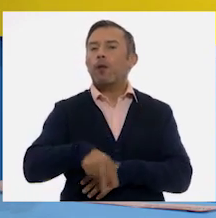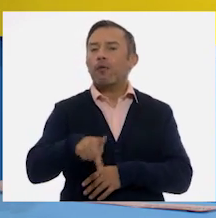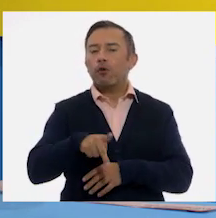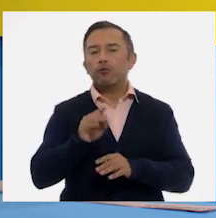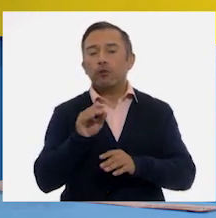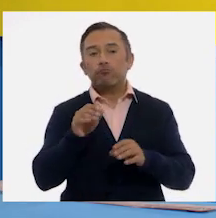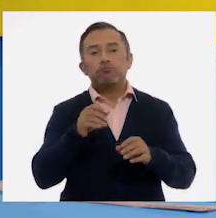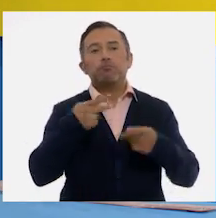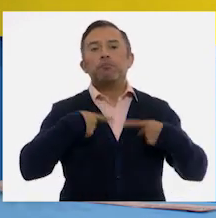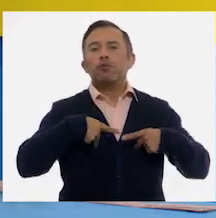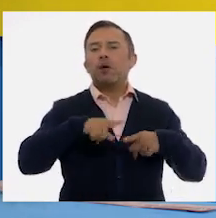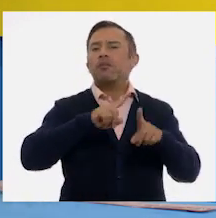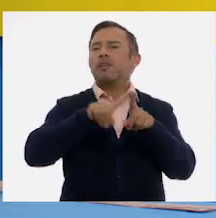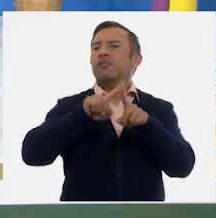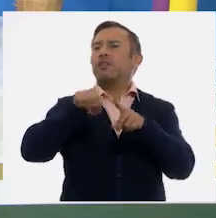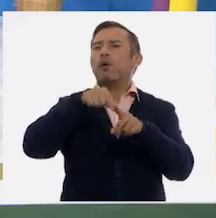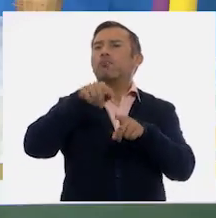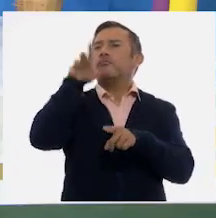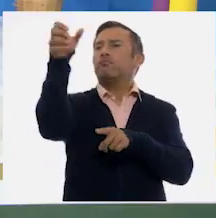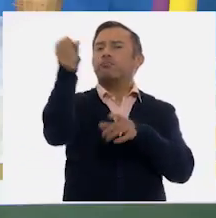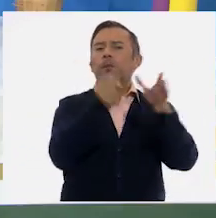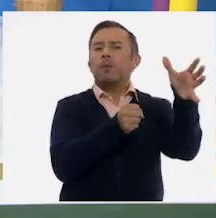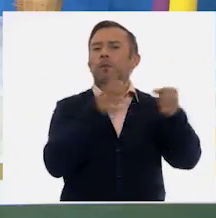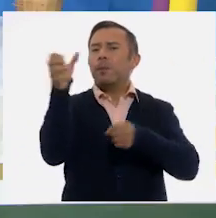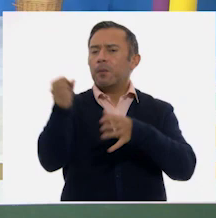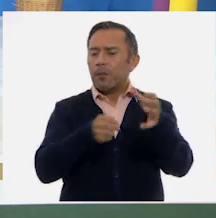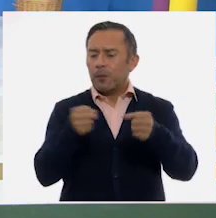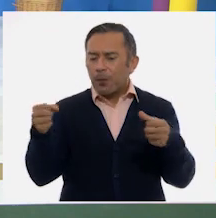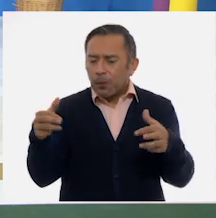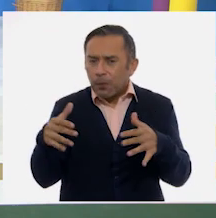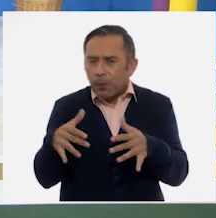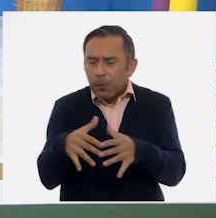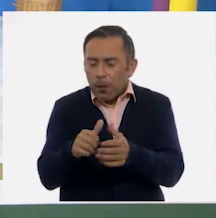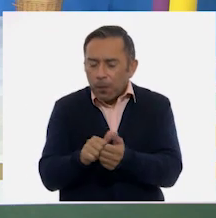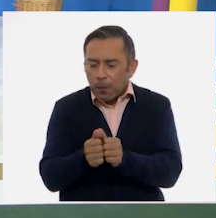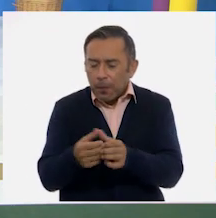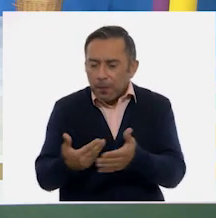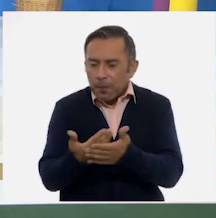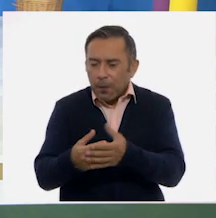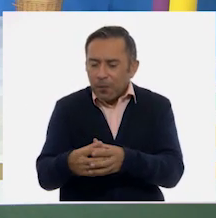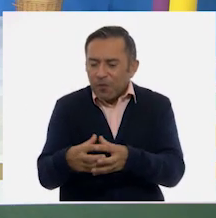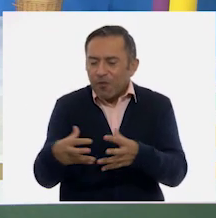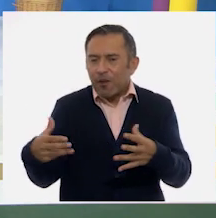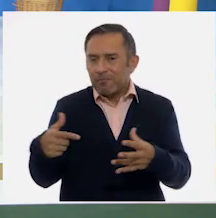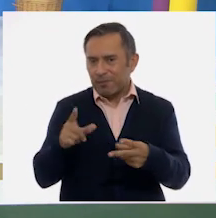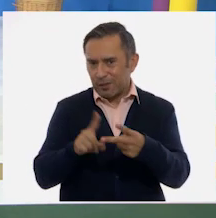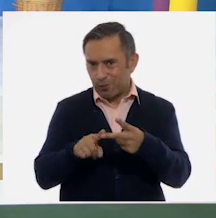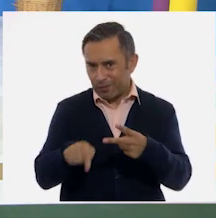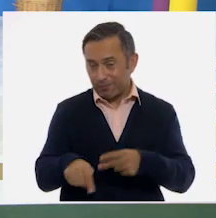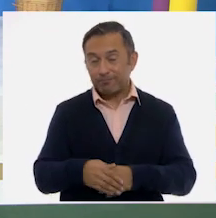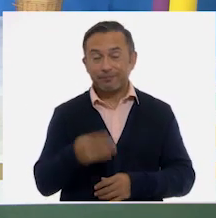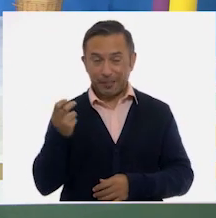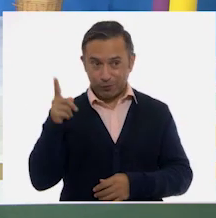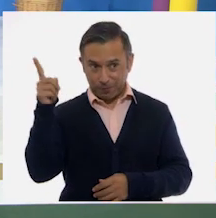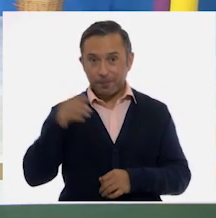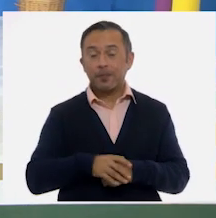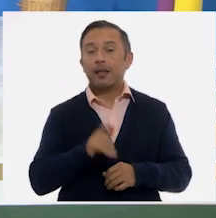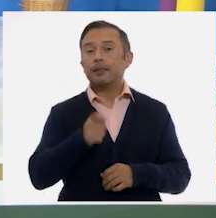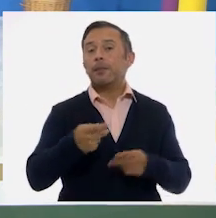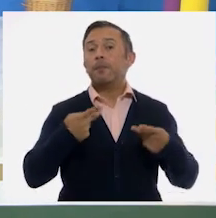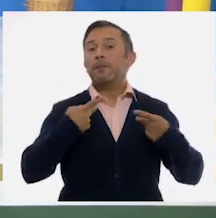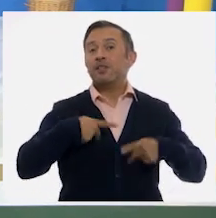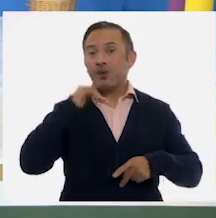grupos indígenas de distintos lugares. Exacto. Entonces, peguemos la disminución de la población indígena por